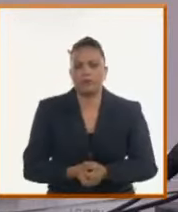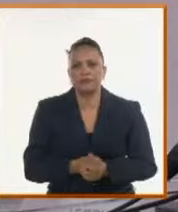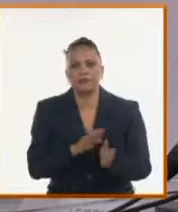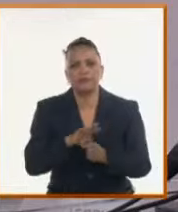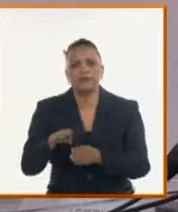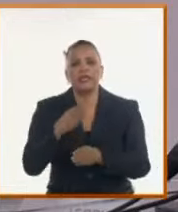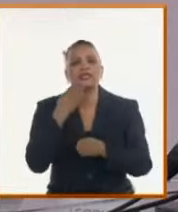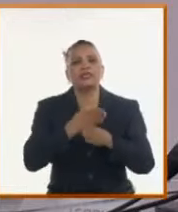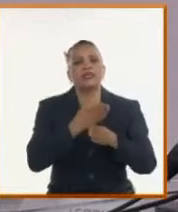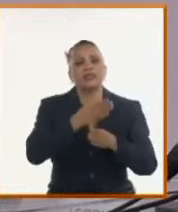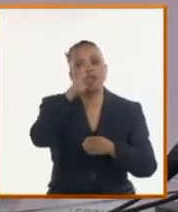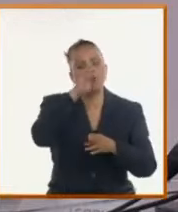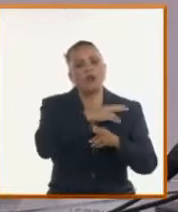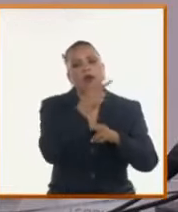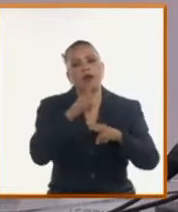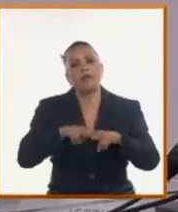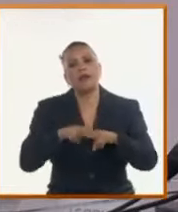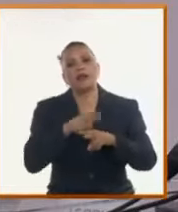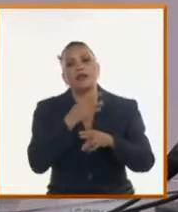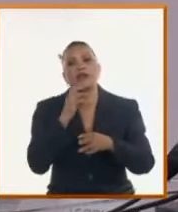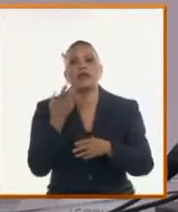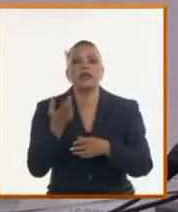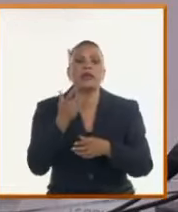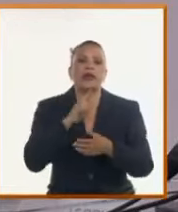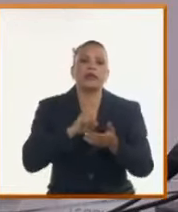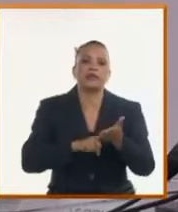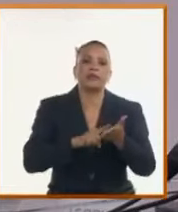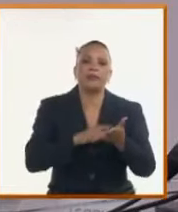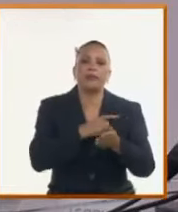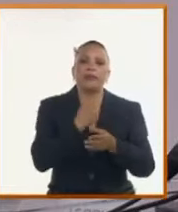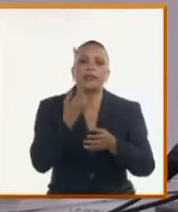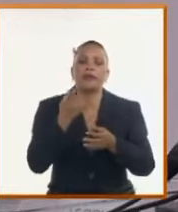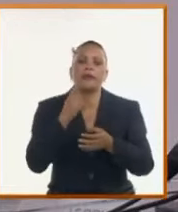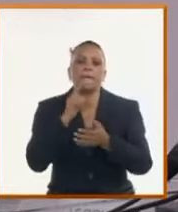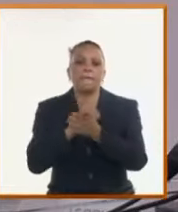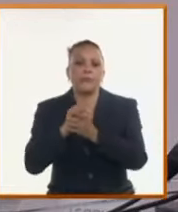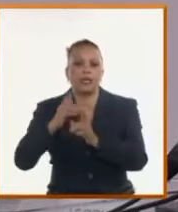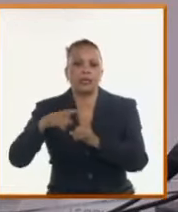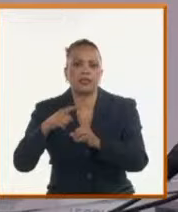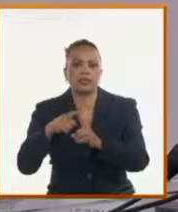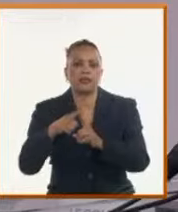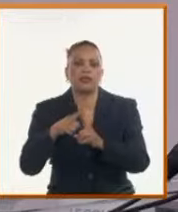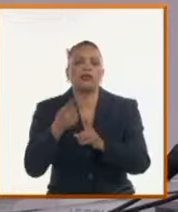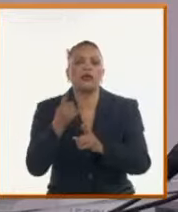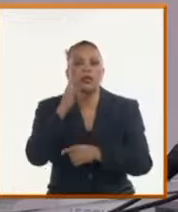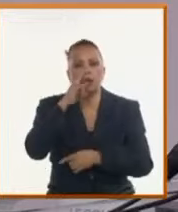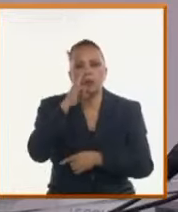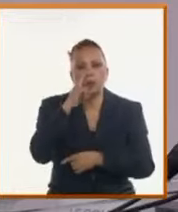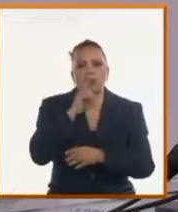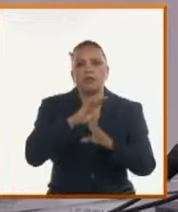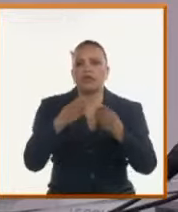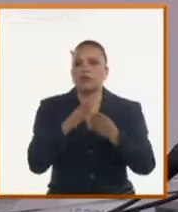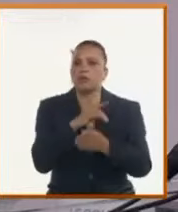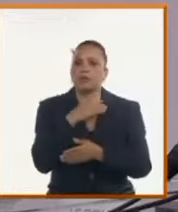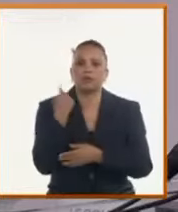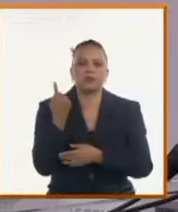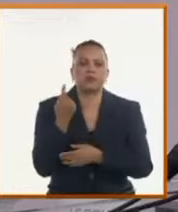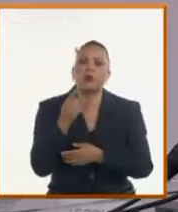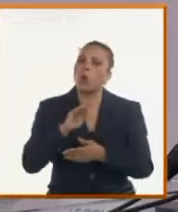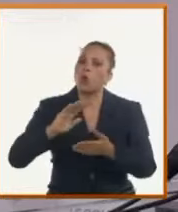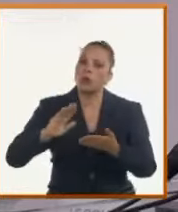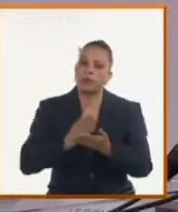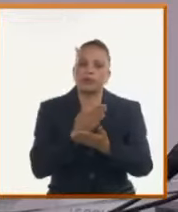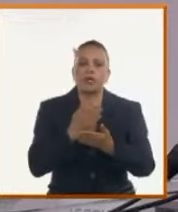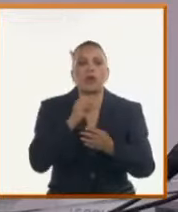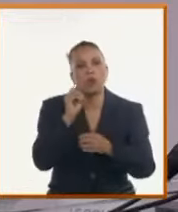Habana y un agram mones matanza que resolvían muchos problemas esta vía entre Unión de Reyes y pero de tancu ya la dieron por muerta o existe posibilidad